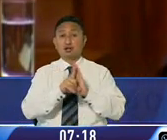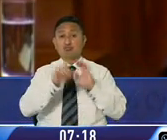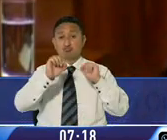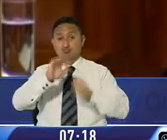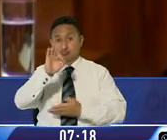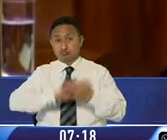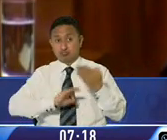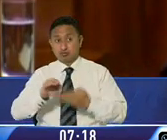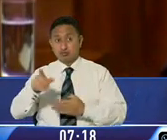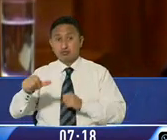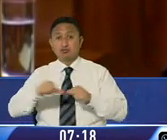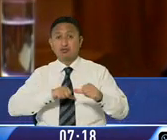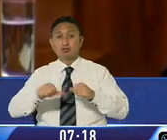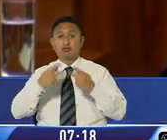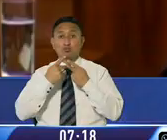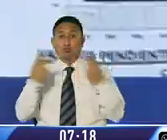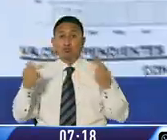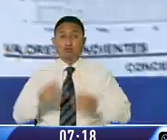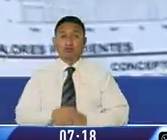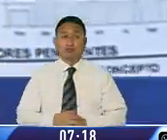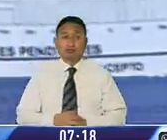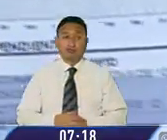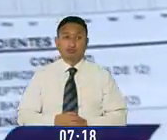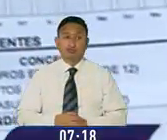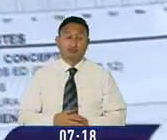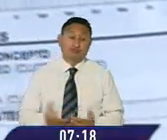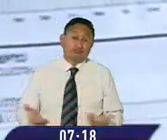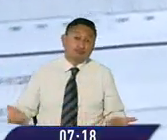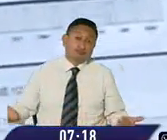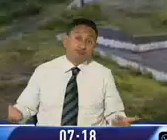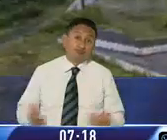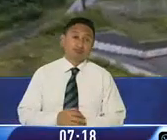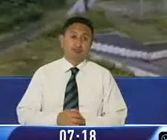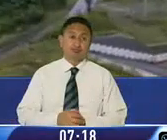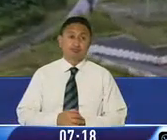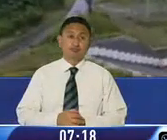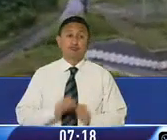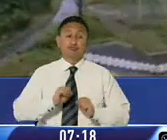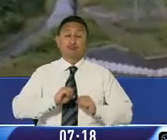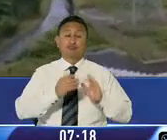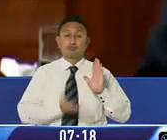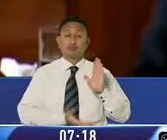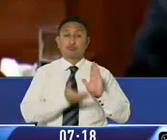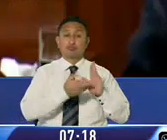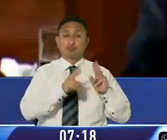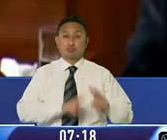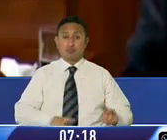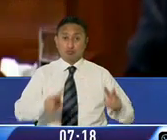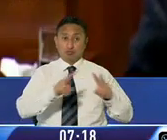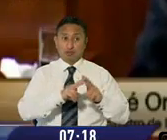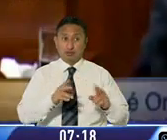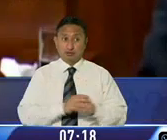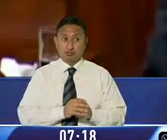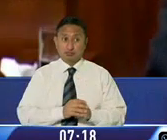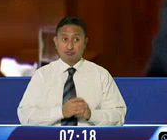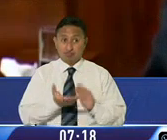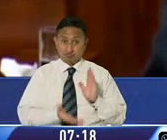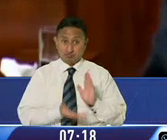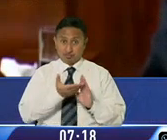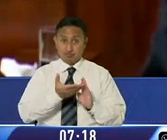como administrador público. Y rechazó también el incremento de la tarifa del servicio eléctrico. No hubo